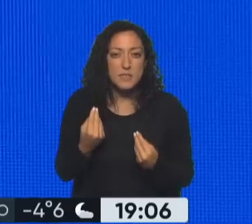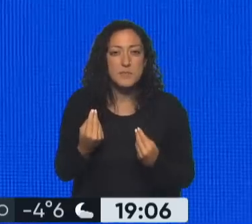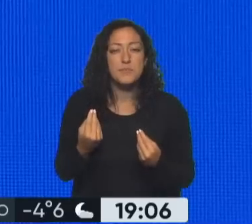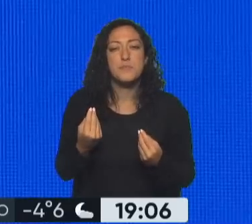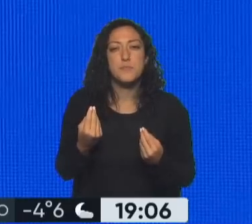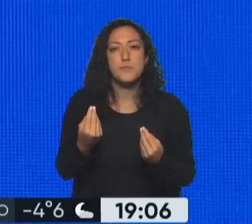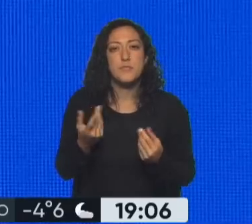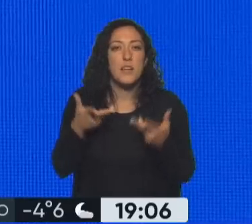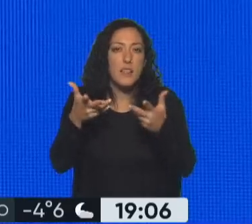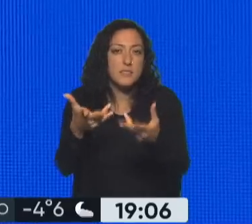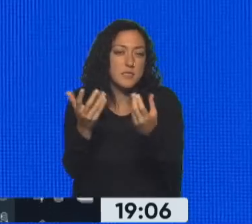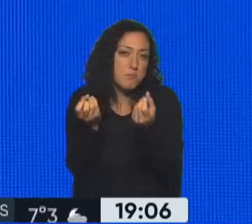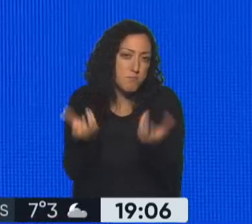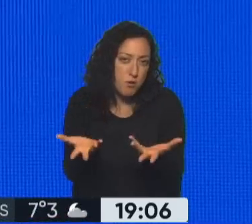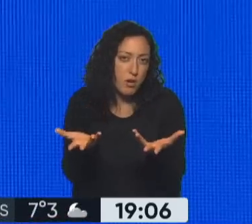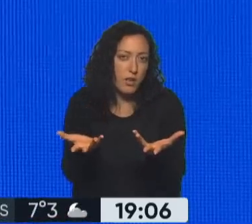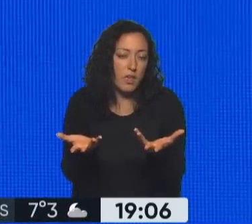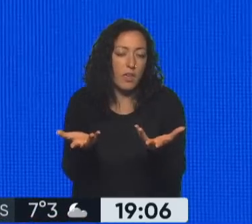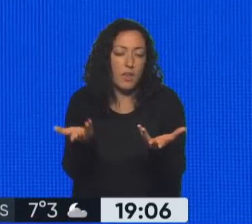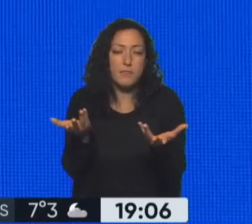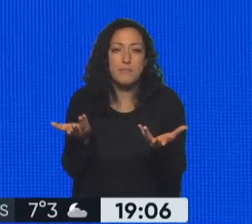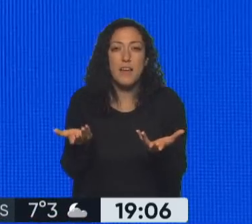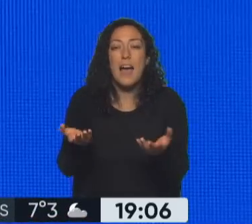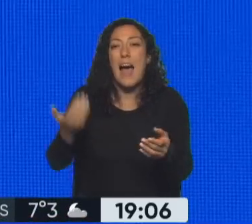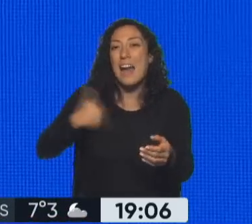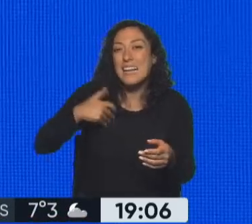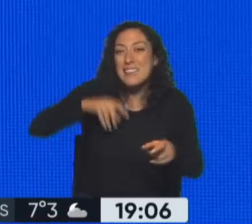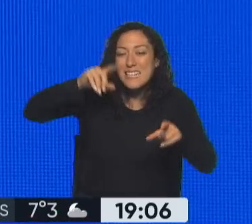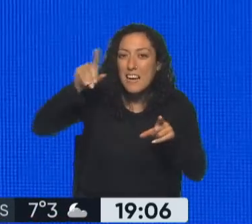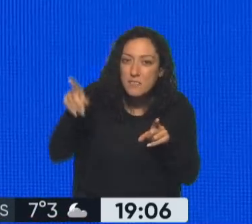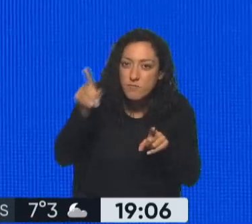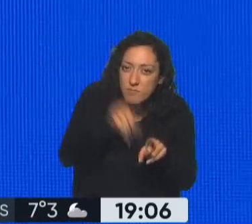rescatar porque en esta Argentina circular